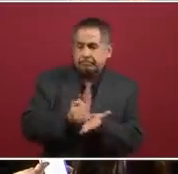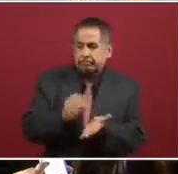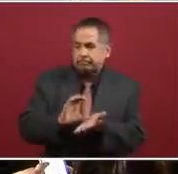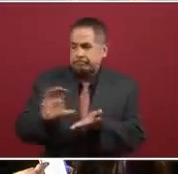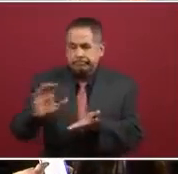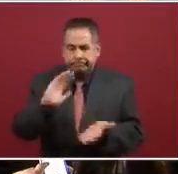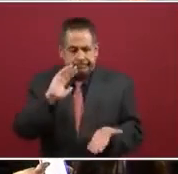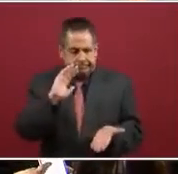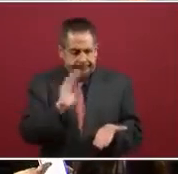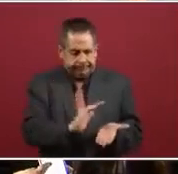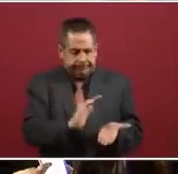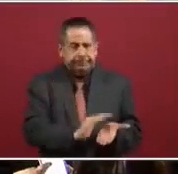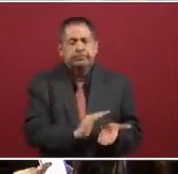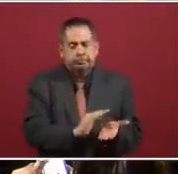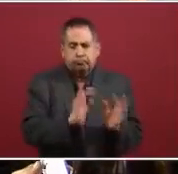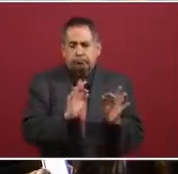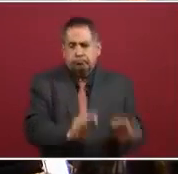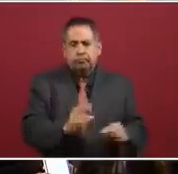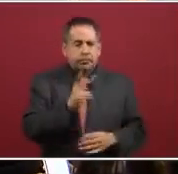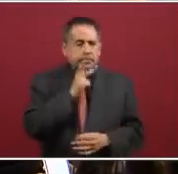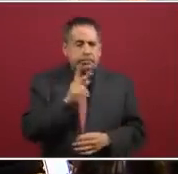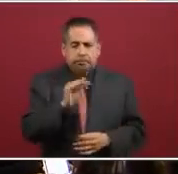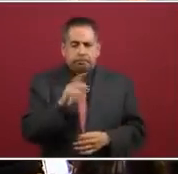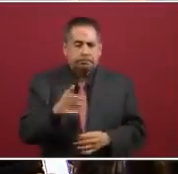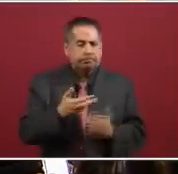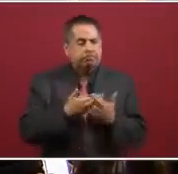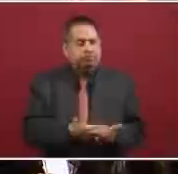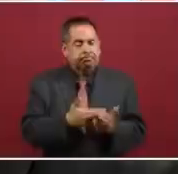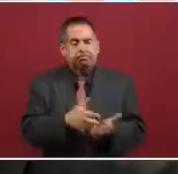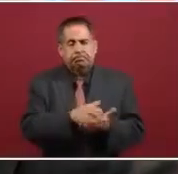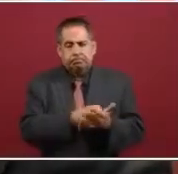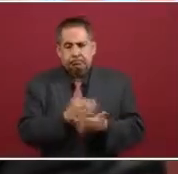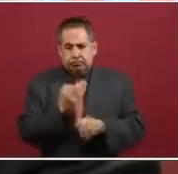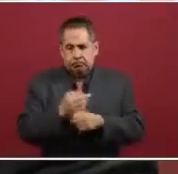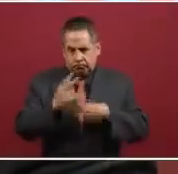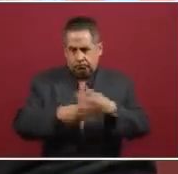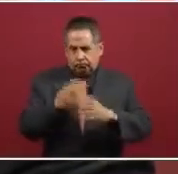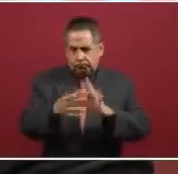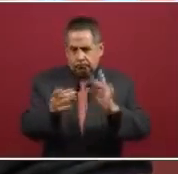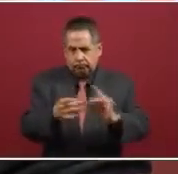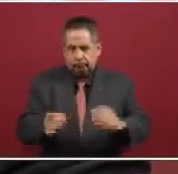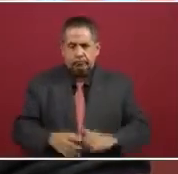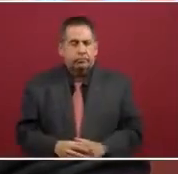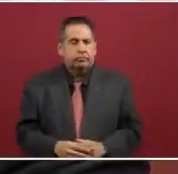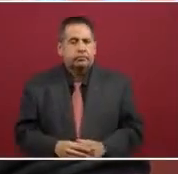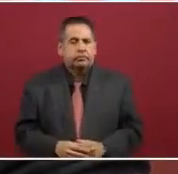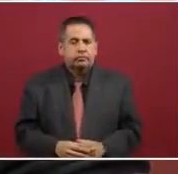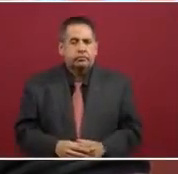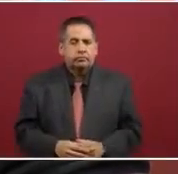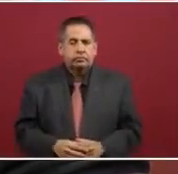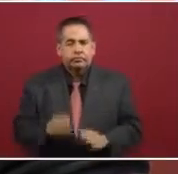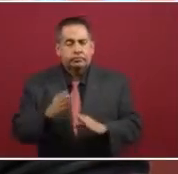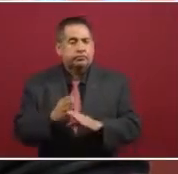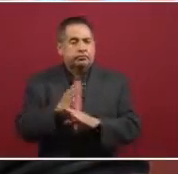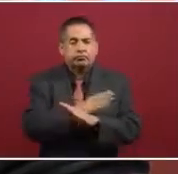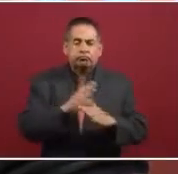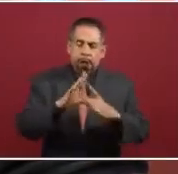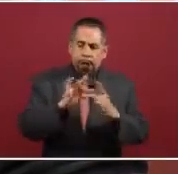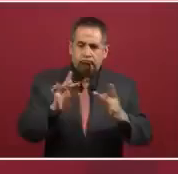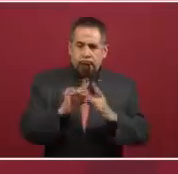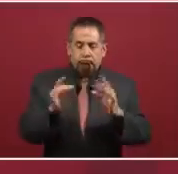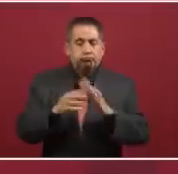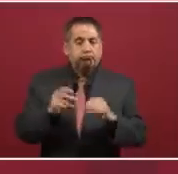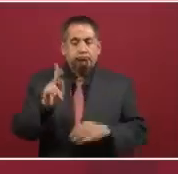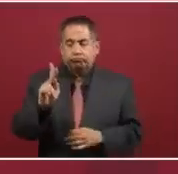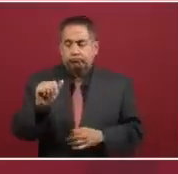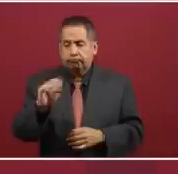fiscales que se van a establecer en este decreto y que en un momento voy a explicar. Antes de ello, déjenme comentar que